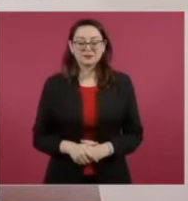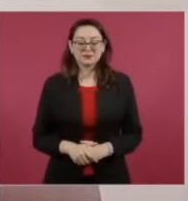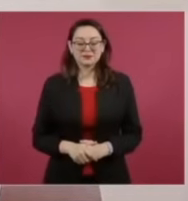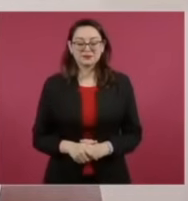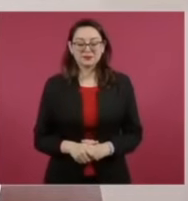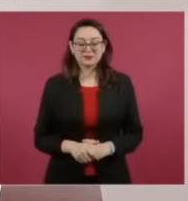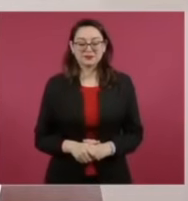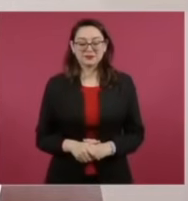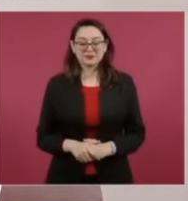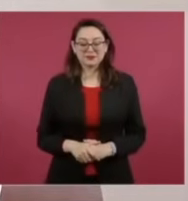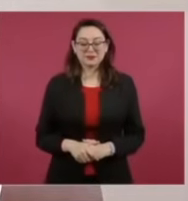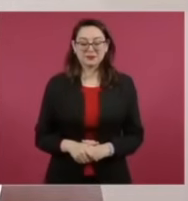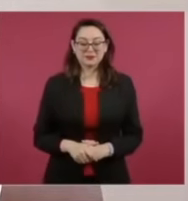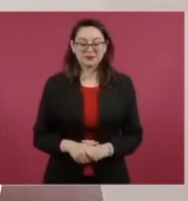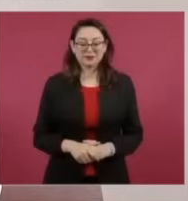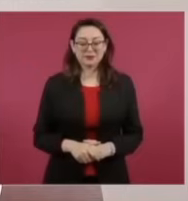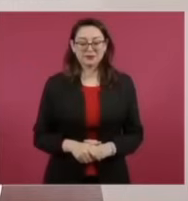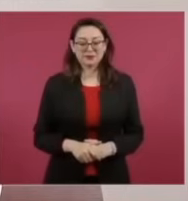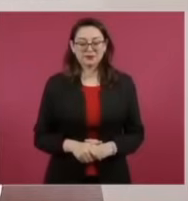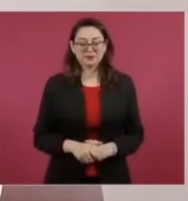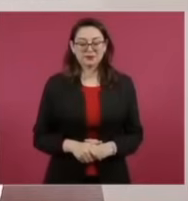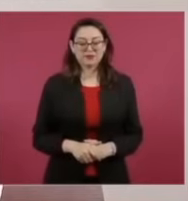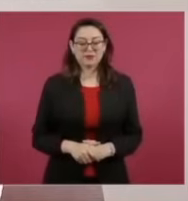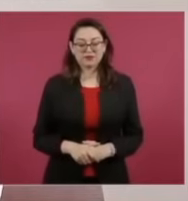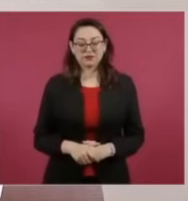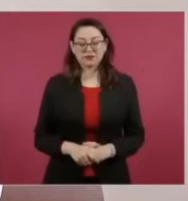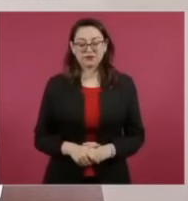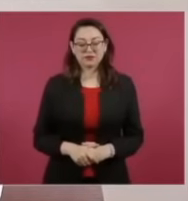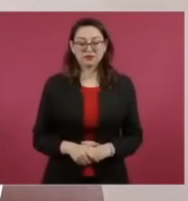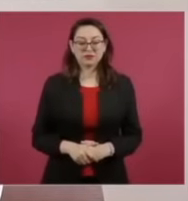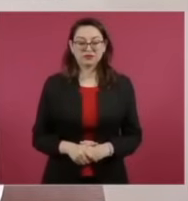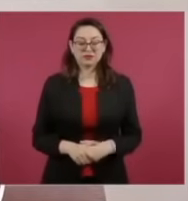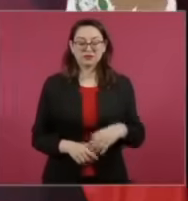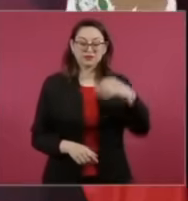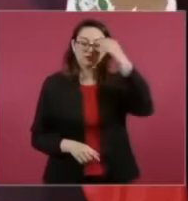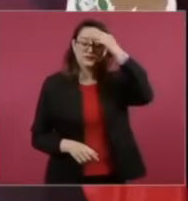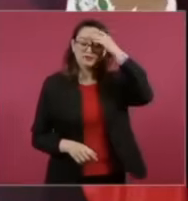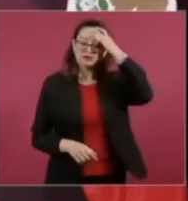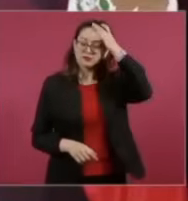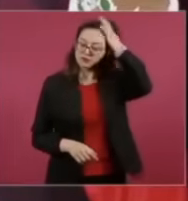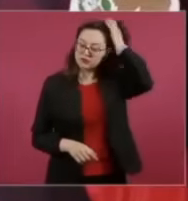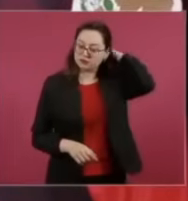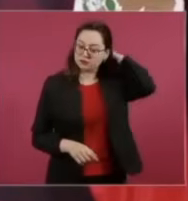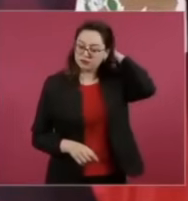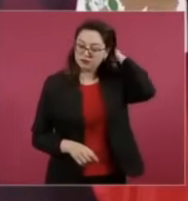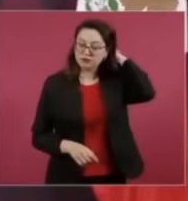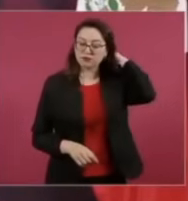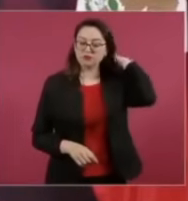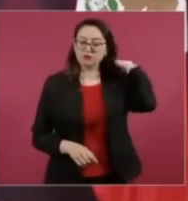propaganda porque pues él no tiene la culpa